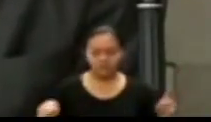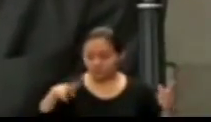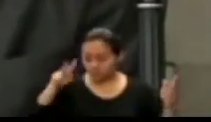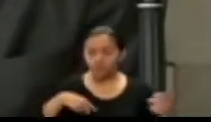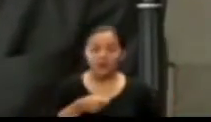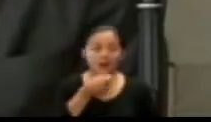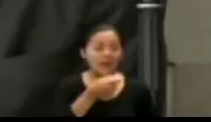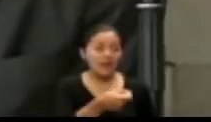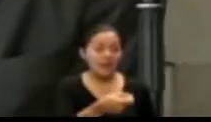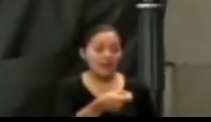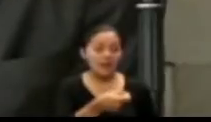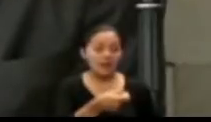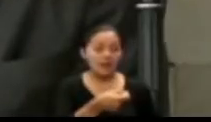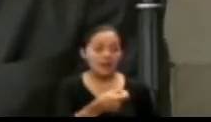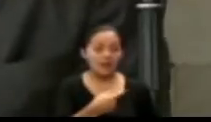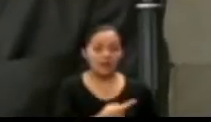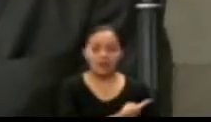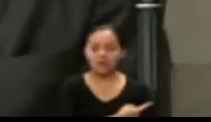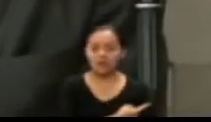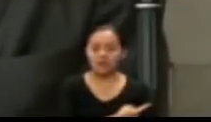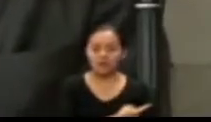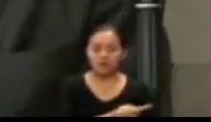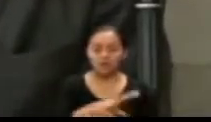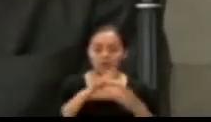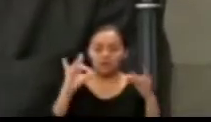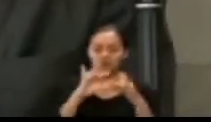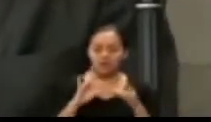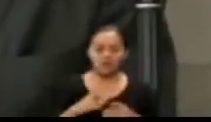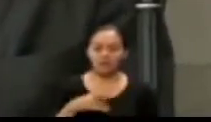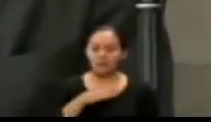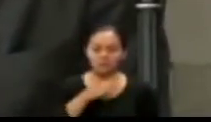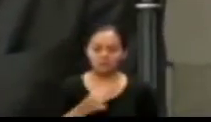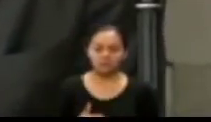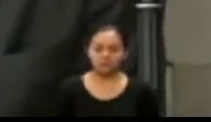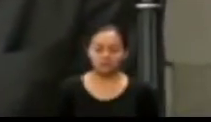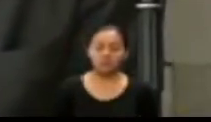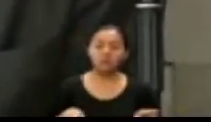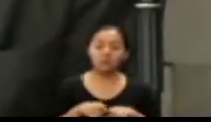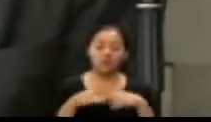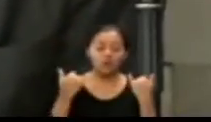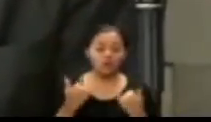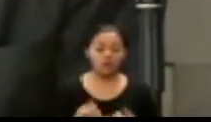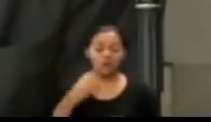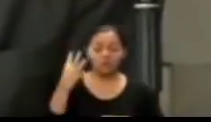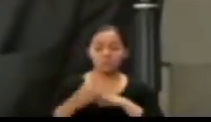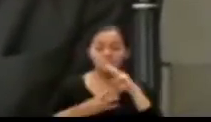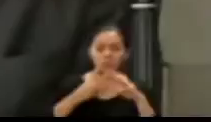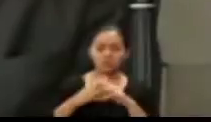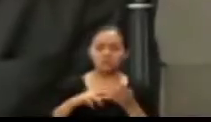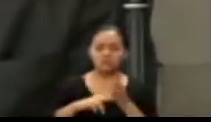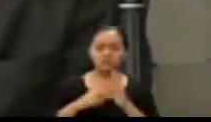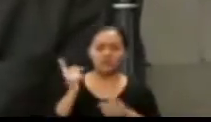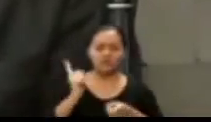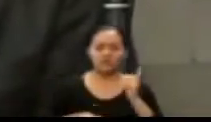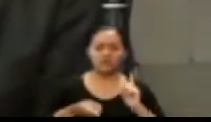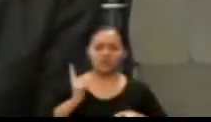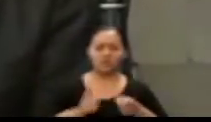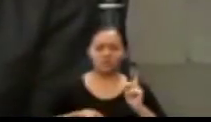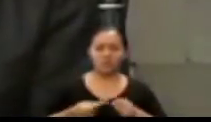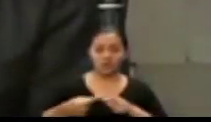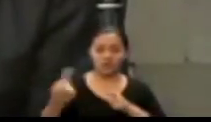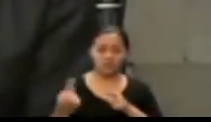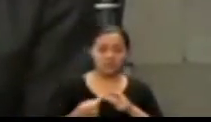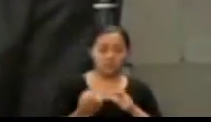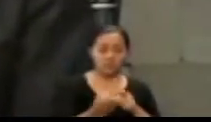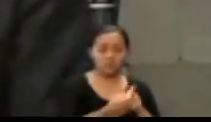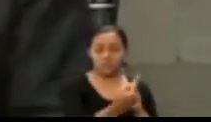los tentativos, intentos de golpe mediáticos, porque existe actualmente en el mundo una dictadura mediática que pone los enemigos, digamos,